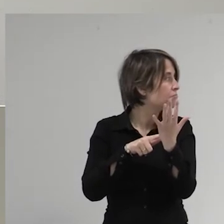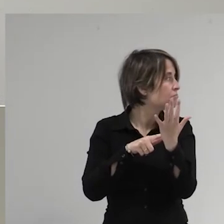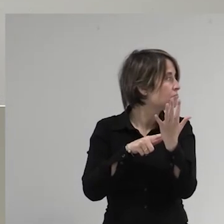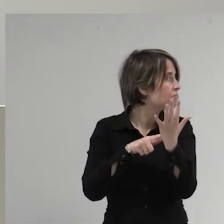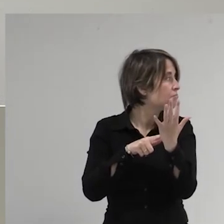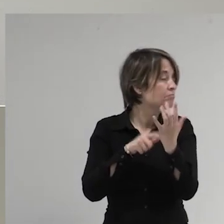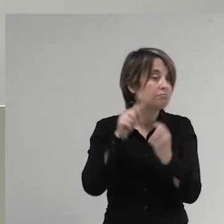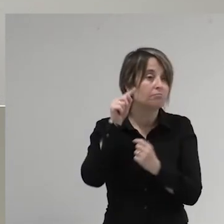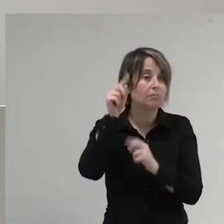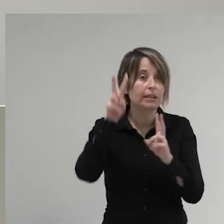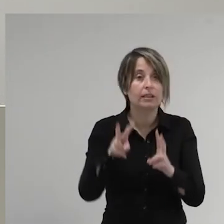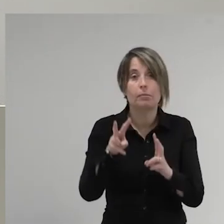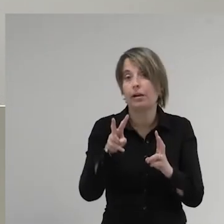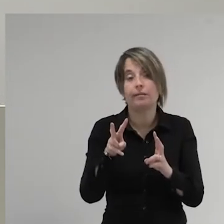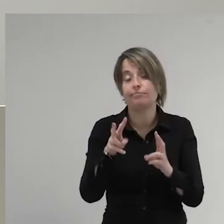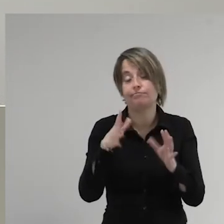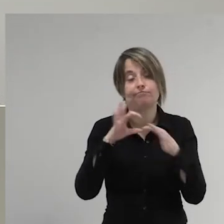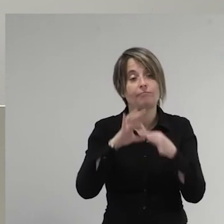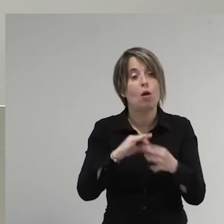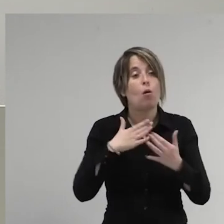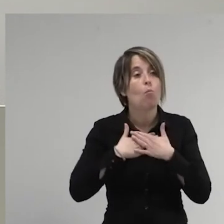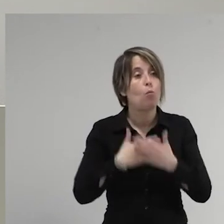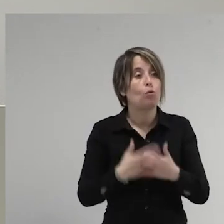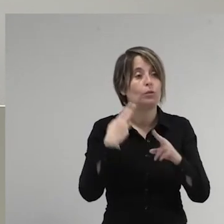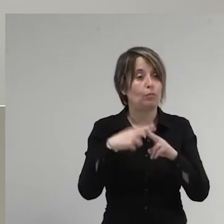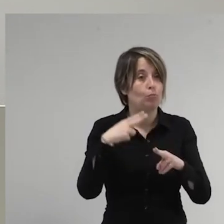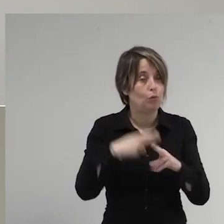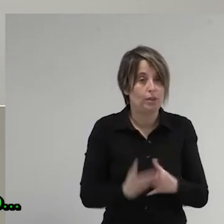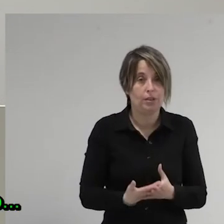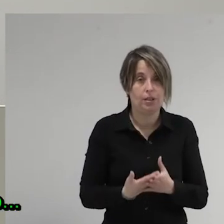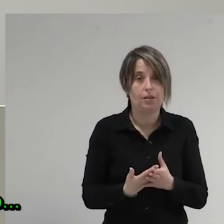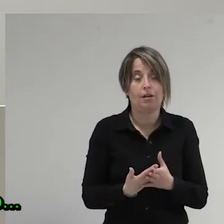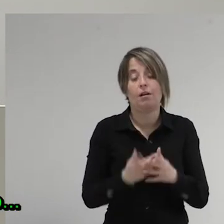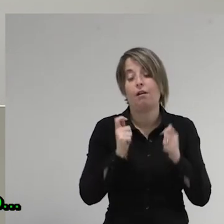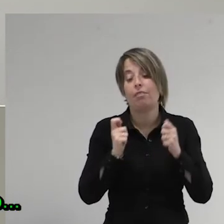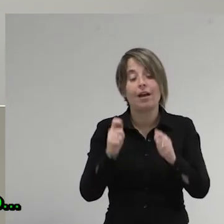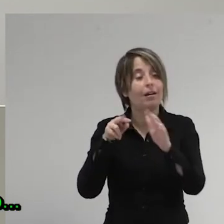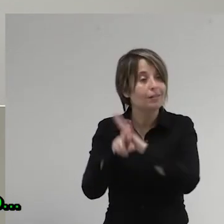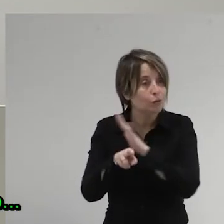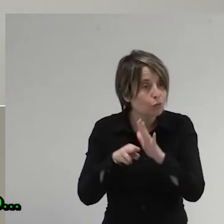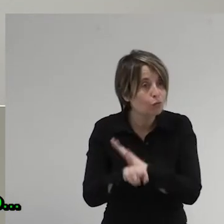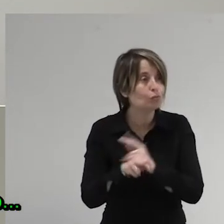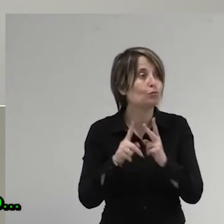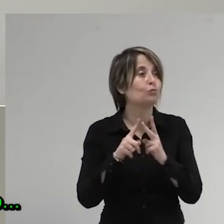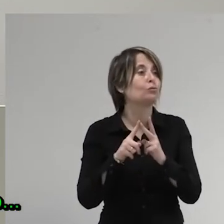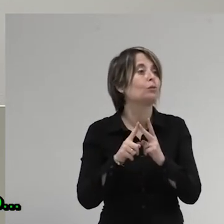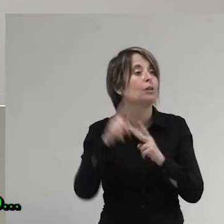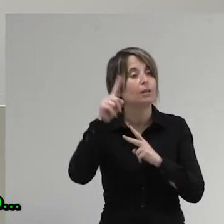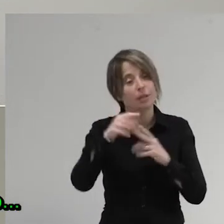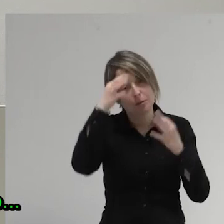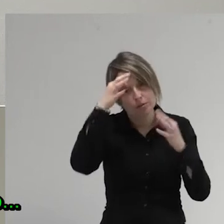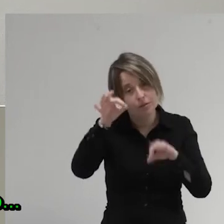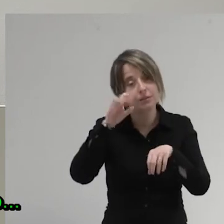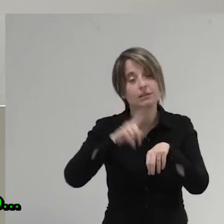Es una cuestión de voluntad política, o sea, es una cuestión de voluntad política, de asignación de recursos, de dedicación de